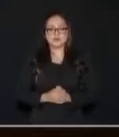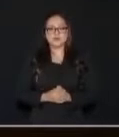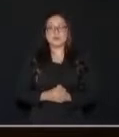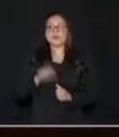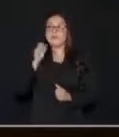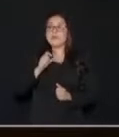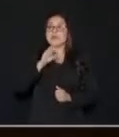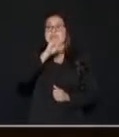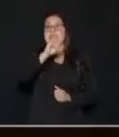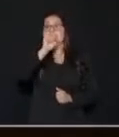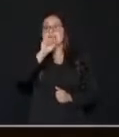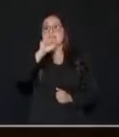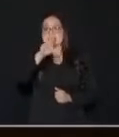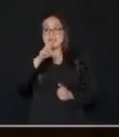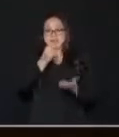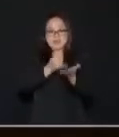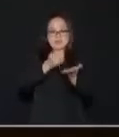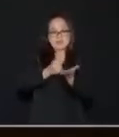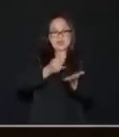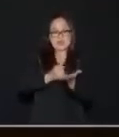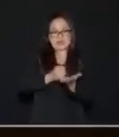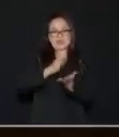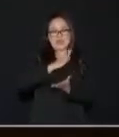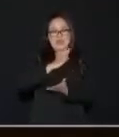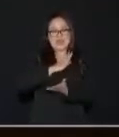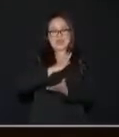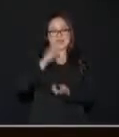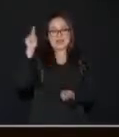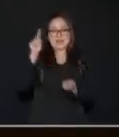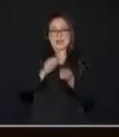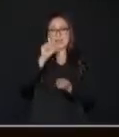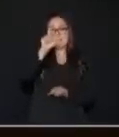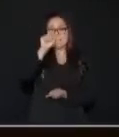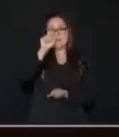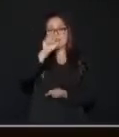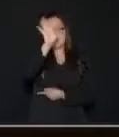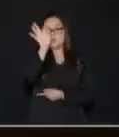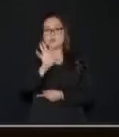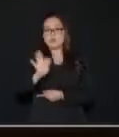el impuesto sobre la renta bajará al 20%